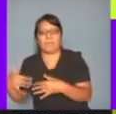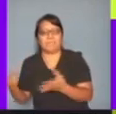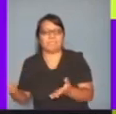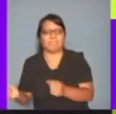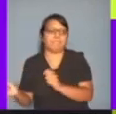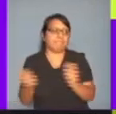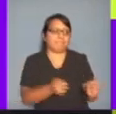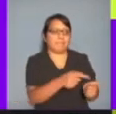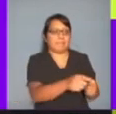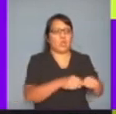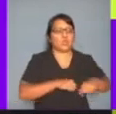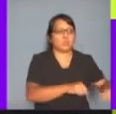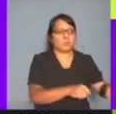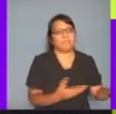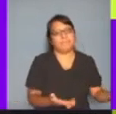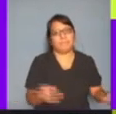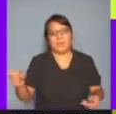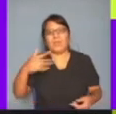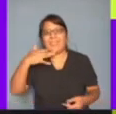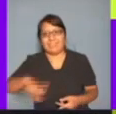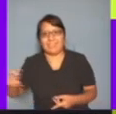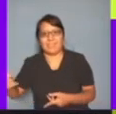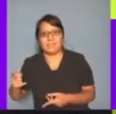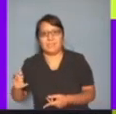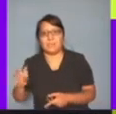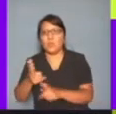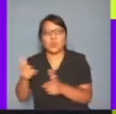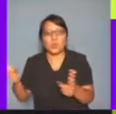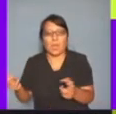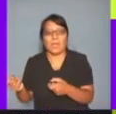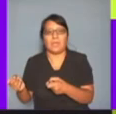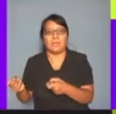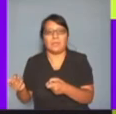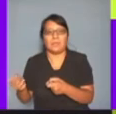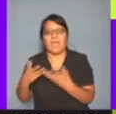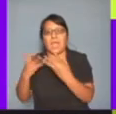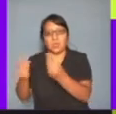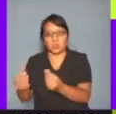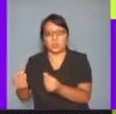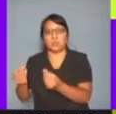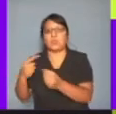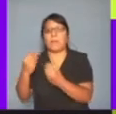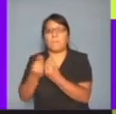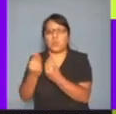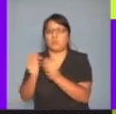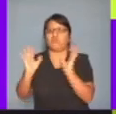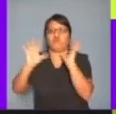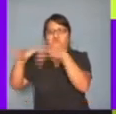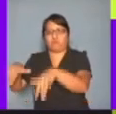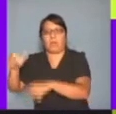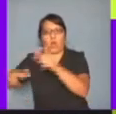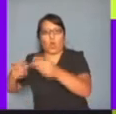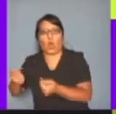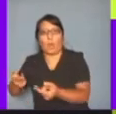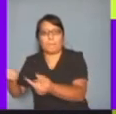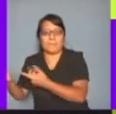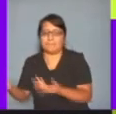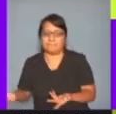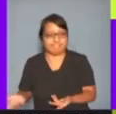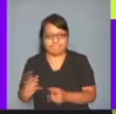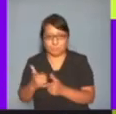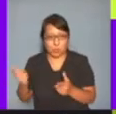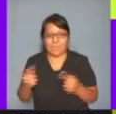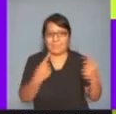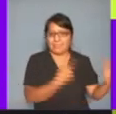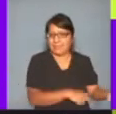se justifica por un montón de cosas, justamente por esto, que no tienen tanto incremento de gente, de mercadería. Que participen y